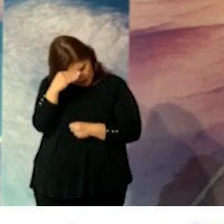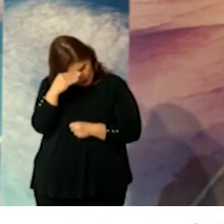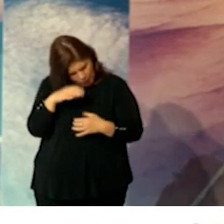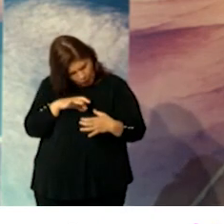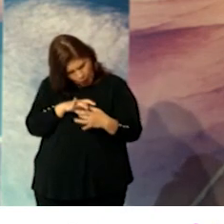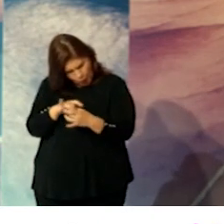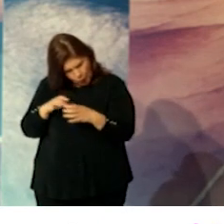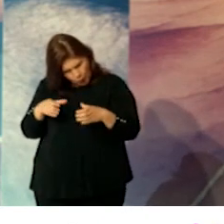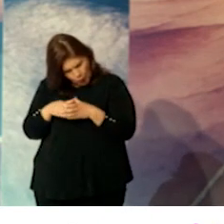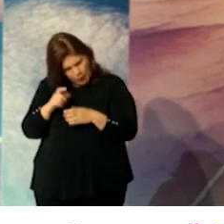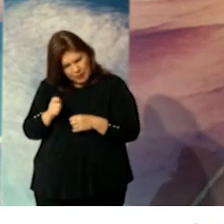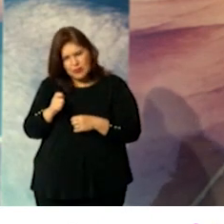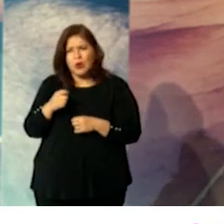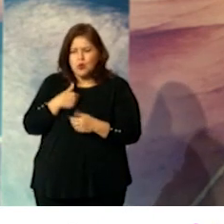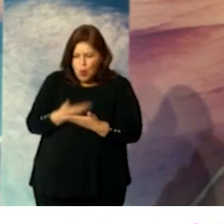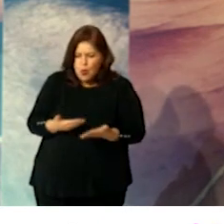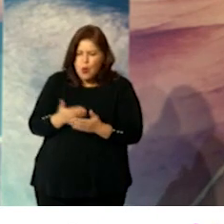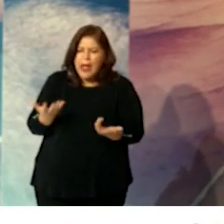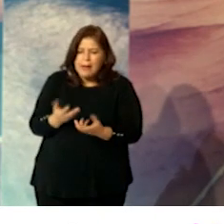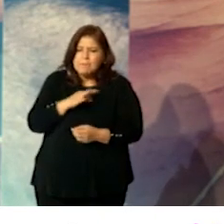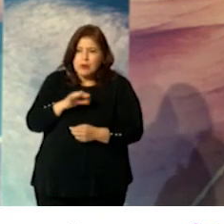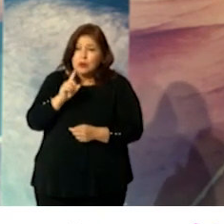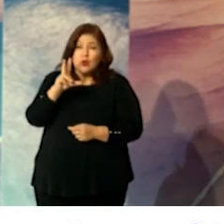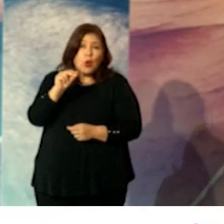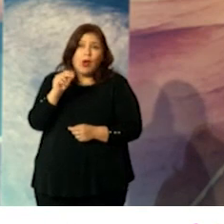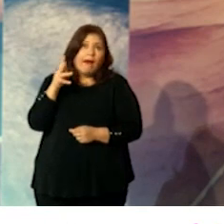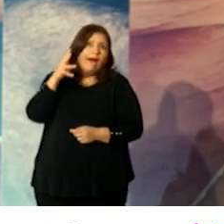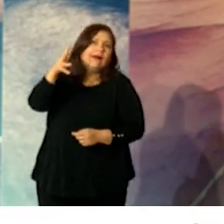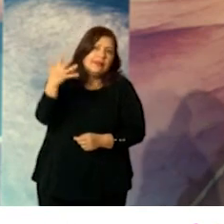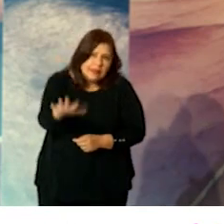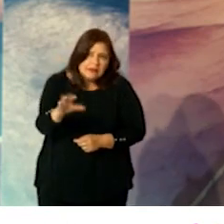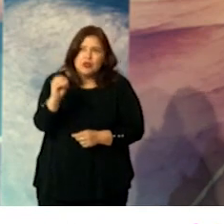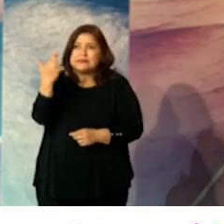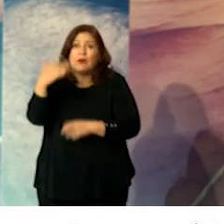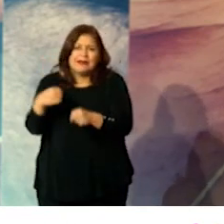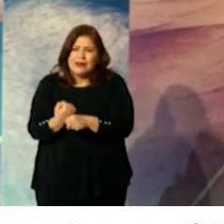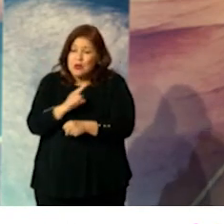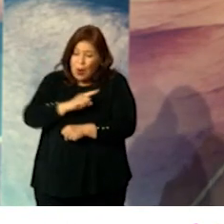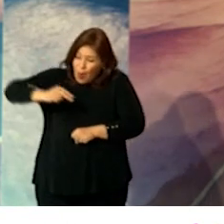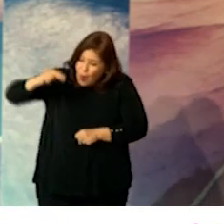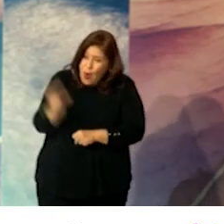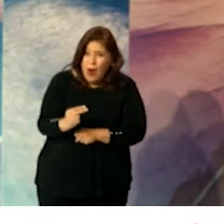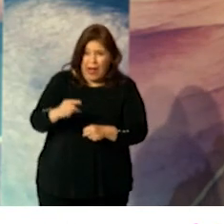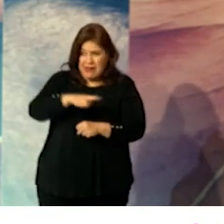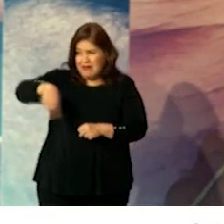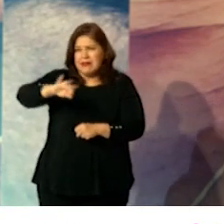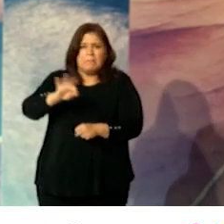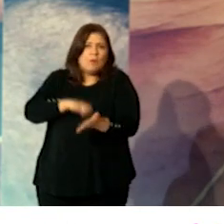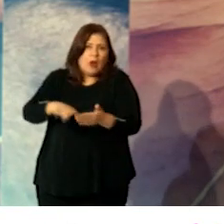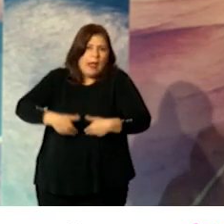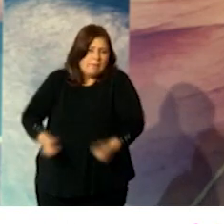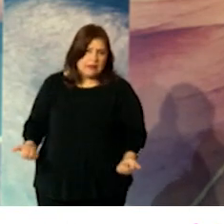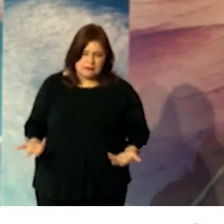yo? No en 50 años o en 10 años, porque por ejemplo, que tiene hambre y es urgente. ¿Sabe?